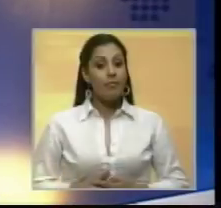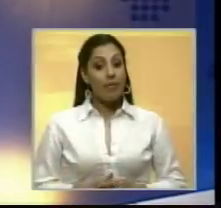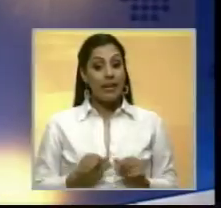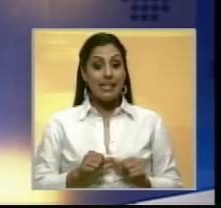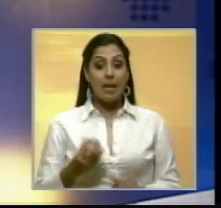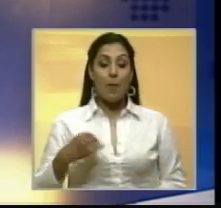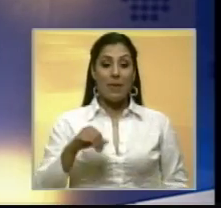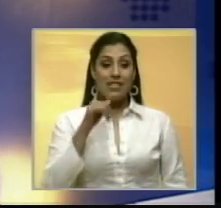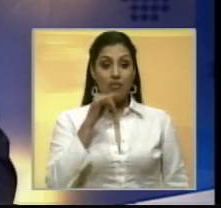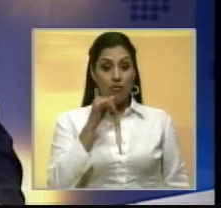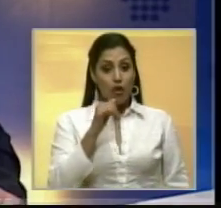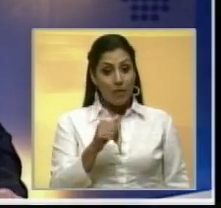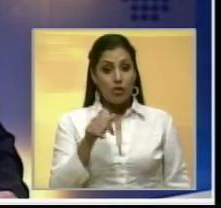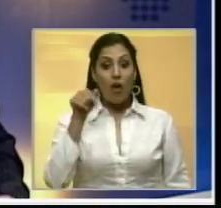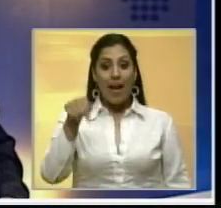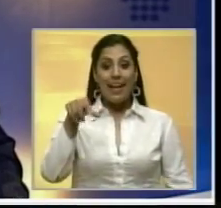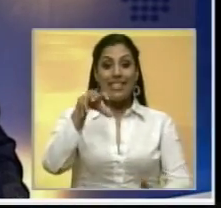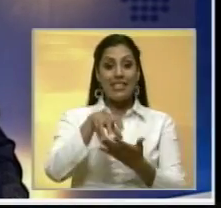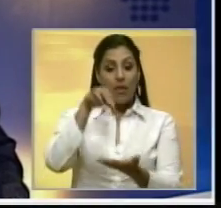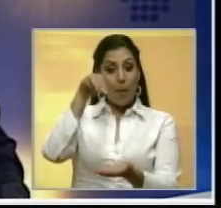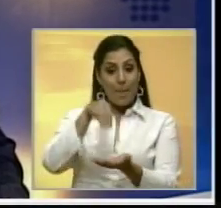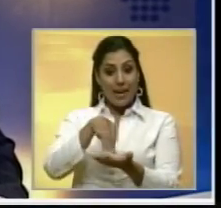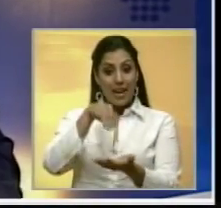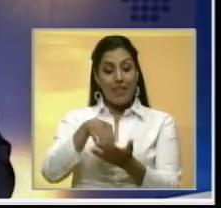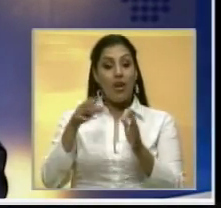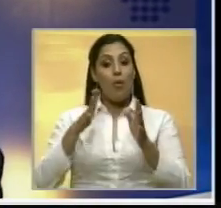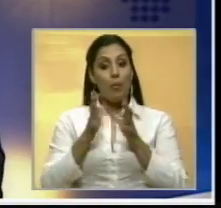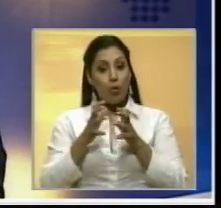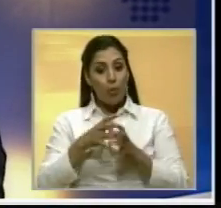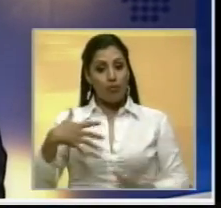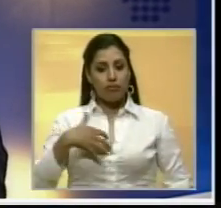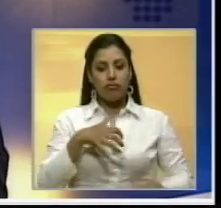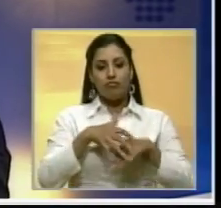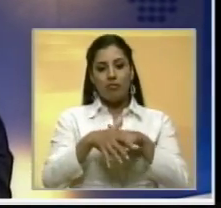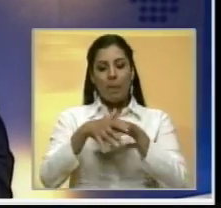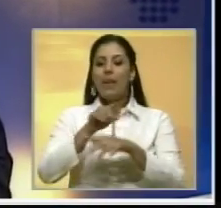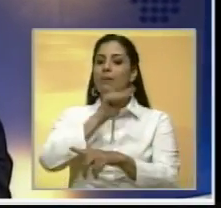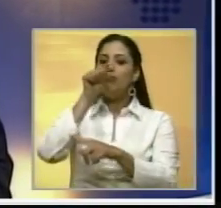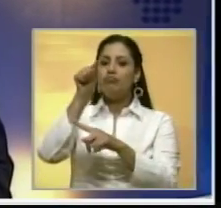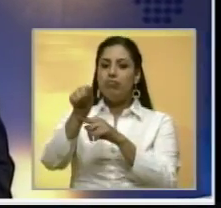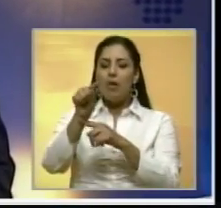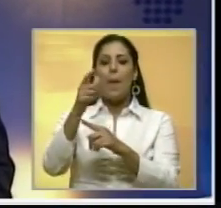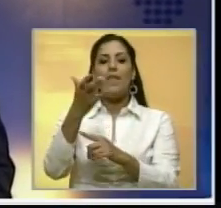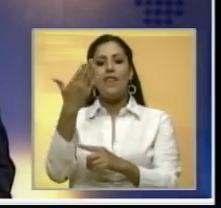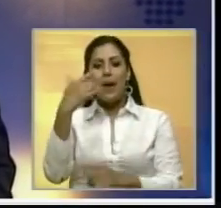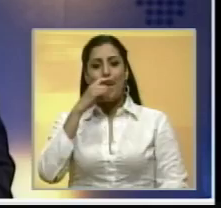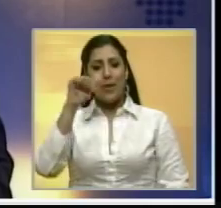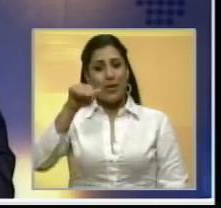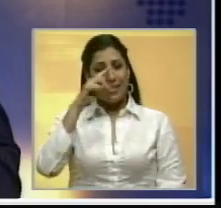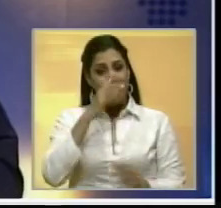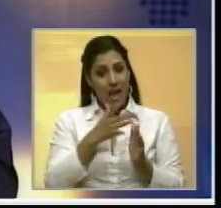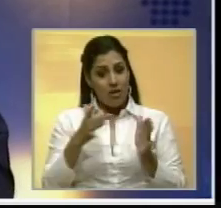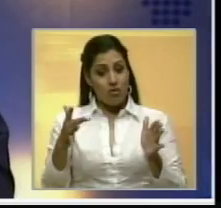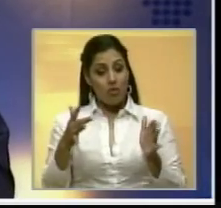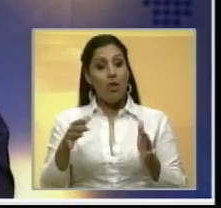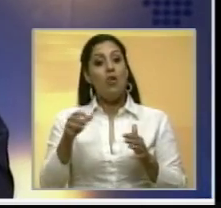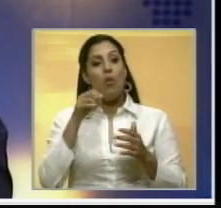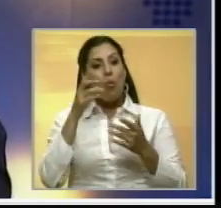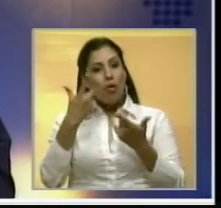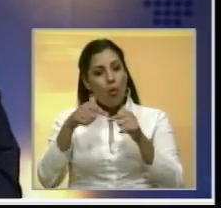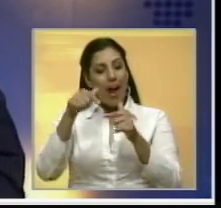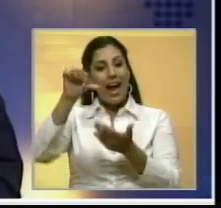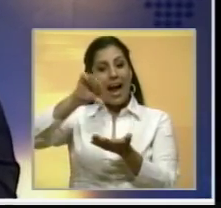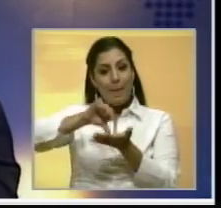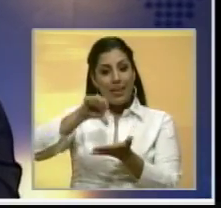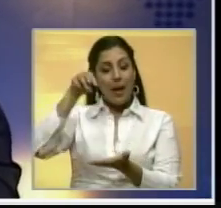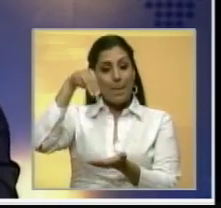Amigos, seguimos con más información. Desde el estado Miranda, la Mesa de la Unidad se moviliza para exigir referendo revocatorio este año. Maoli Aldana se encuentra en la